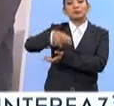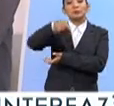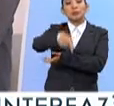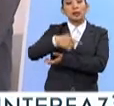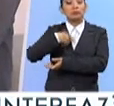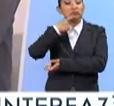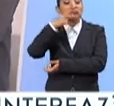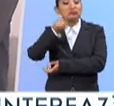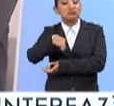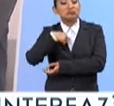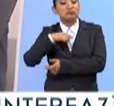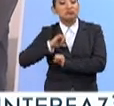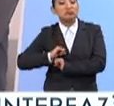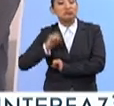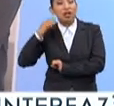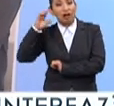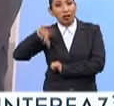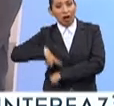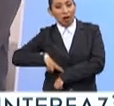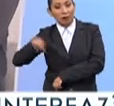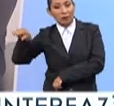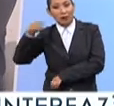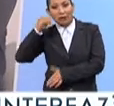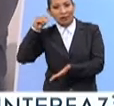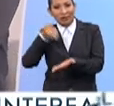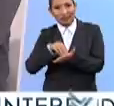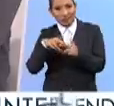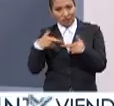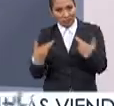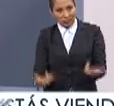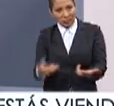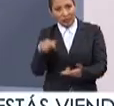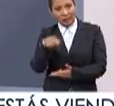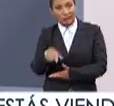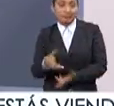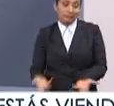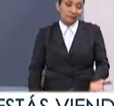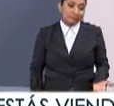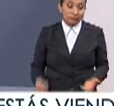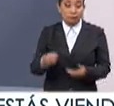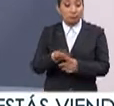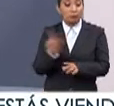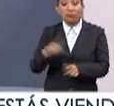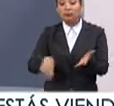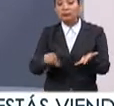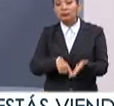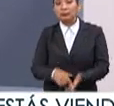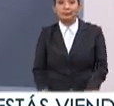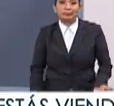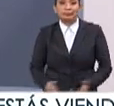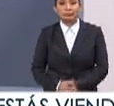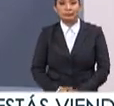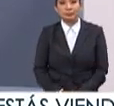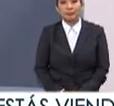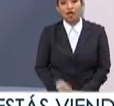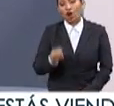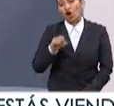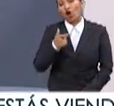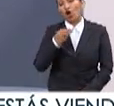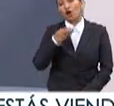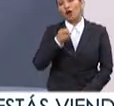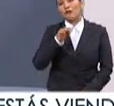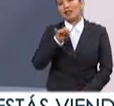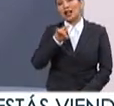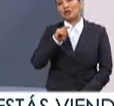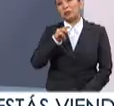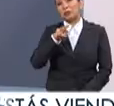el principal patrocinador el principal anunciante de las revistas ha sido el estado el ogro filantrópico oye pues qué